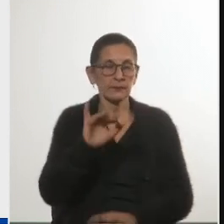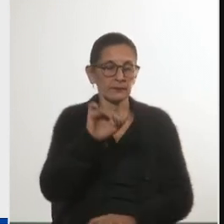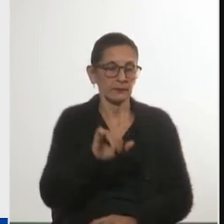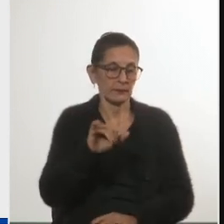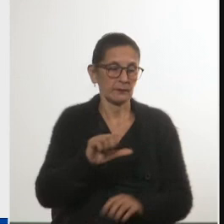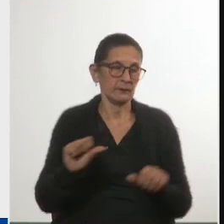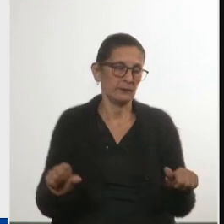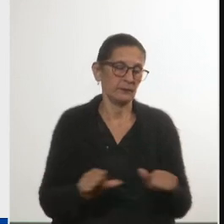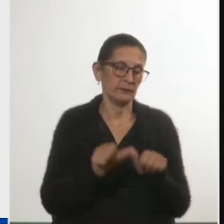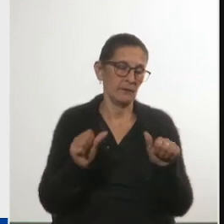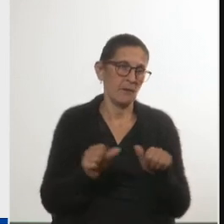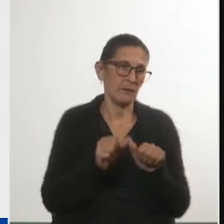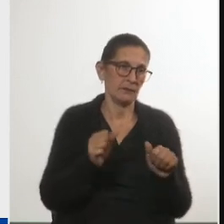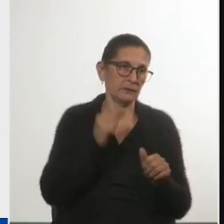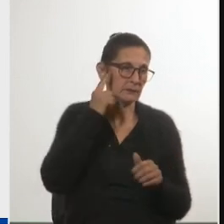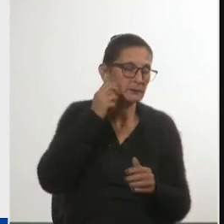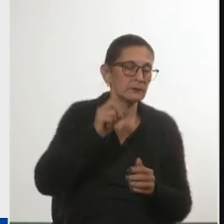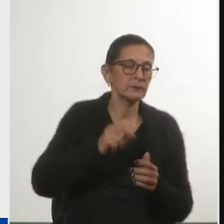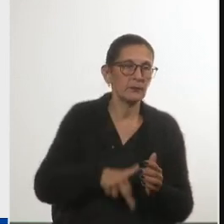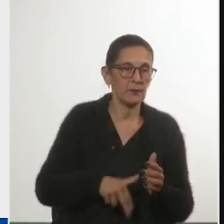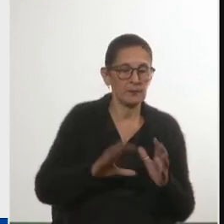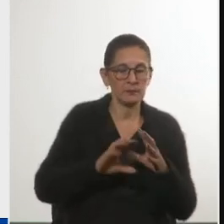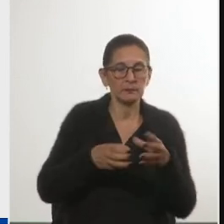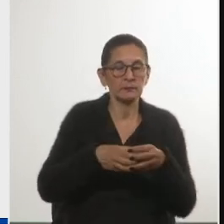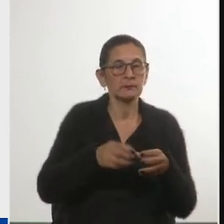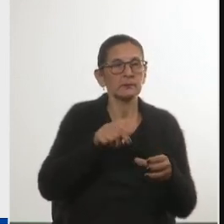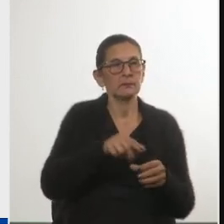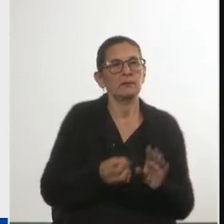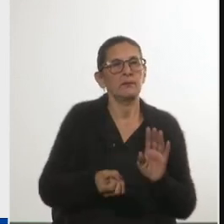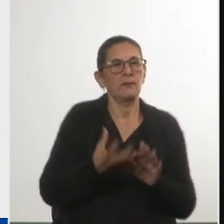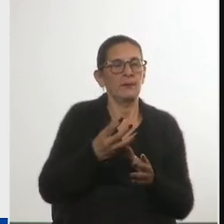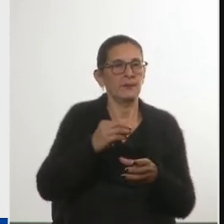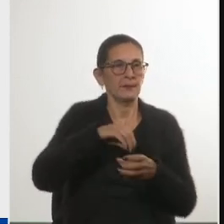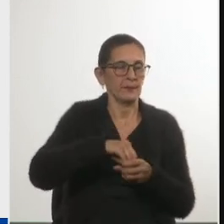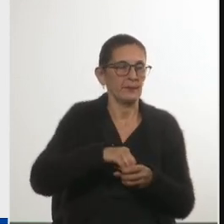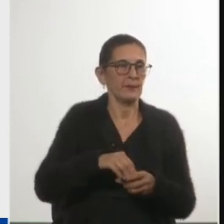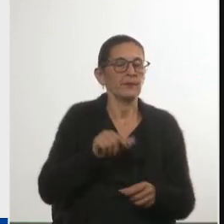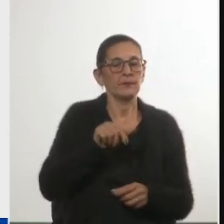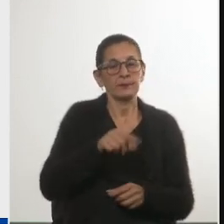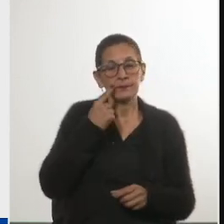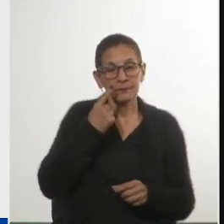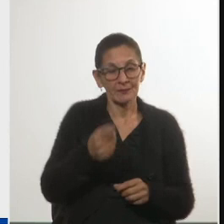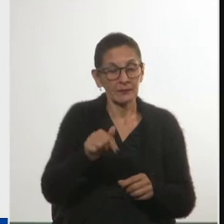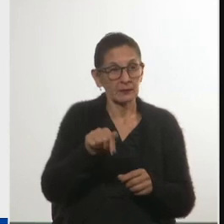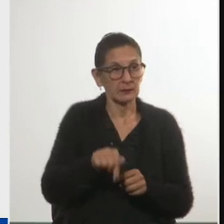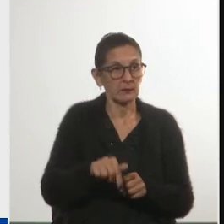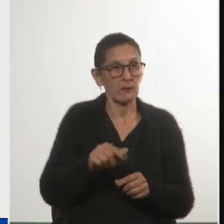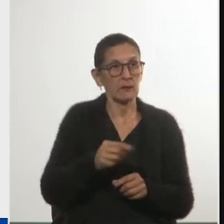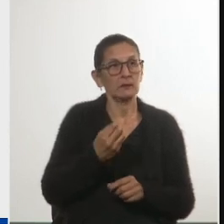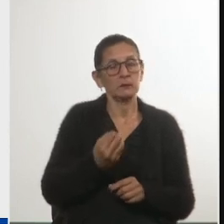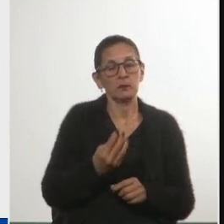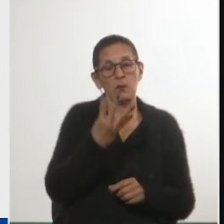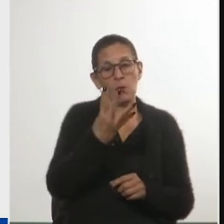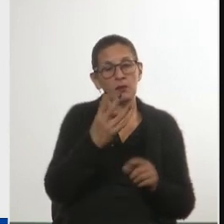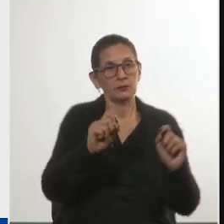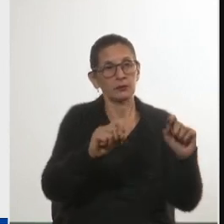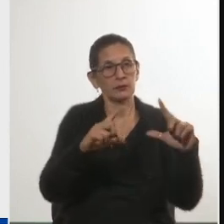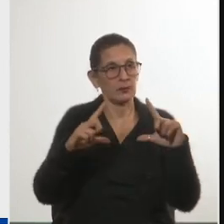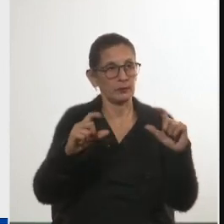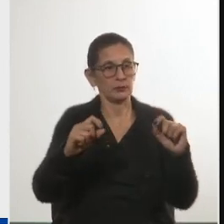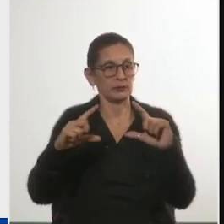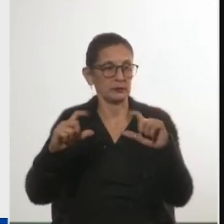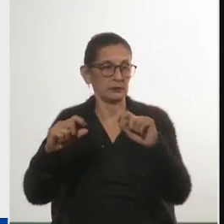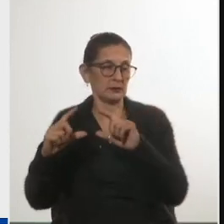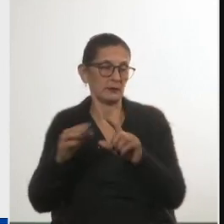se finalizó y se adaptó el plan de contingencia a este nuevo escenario. Veremos acá en 4 diapositivas, que las voy a